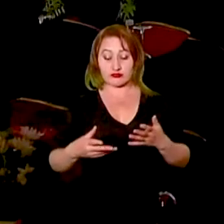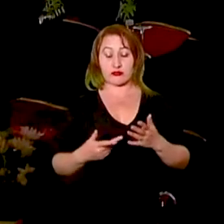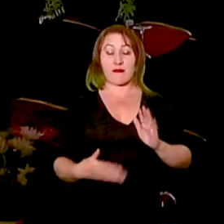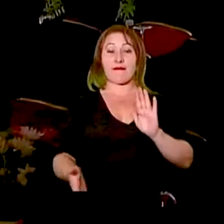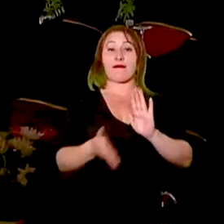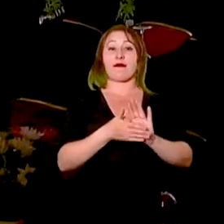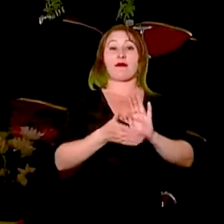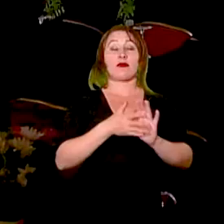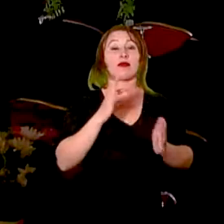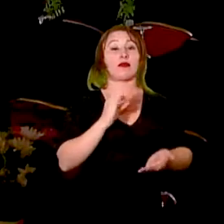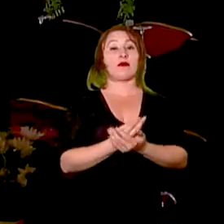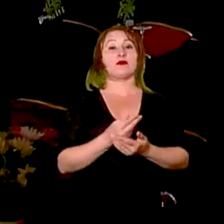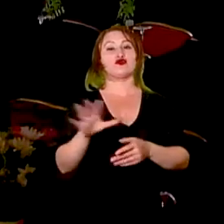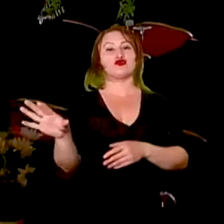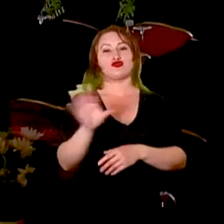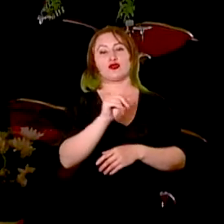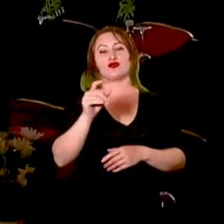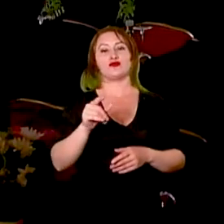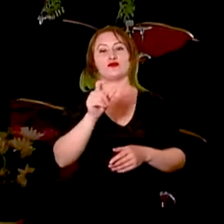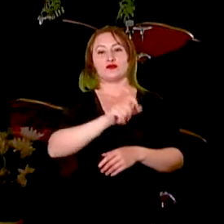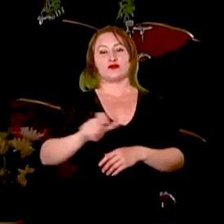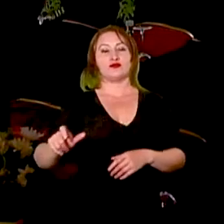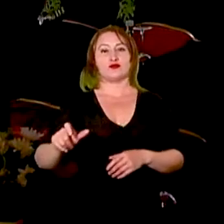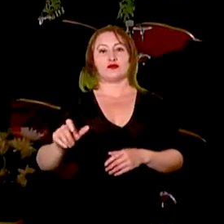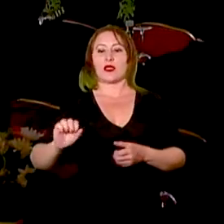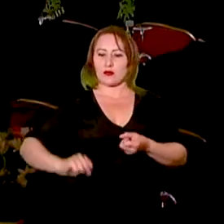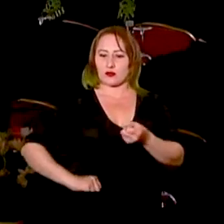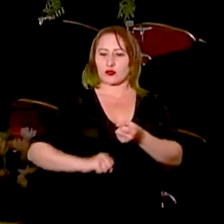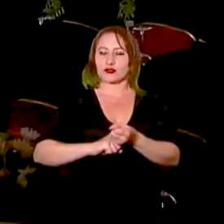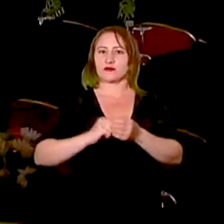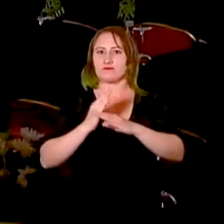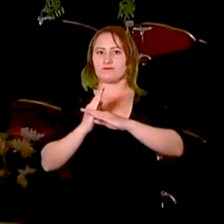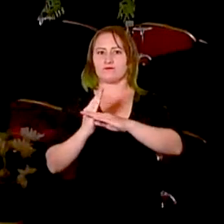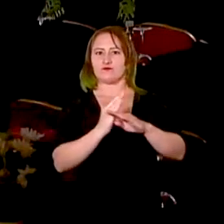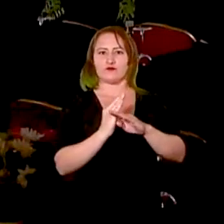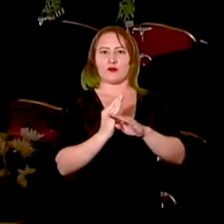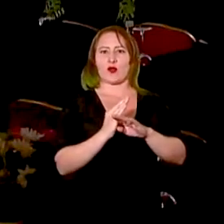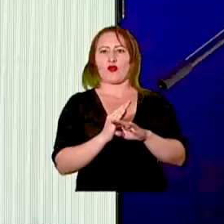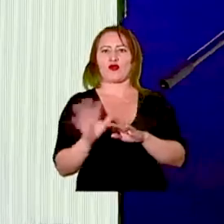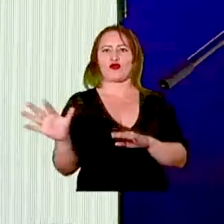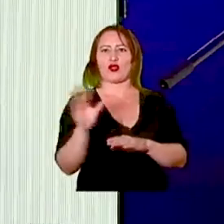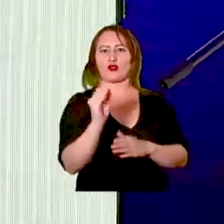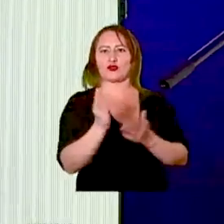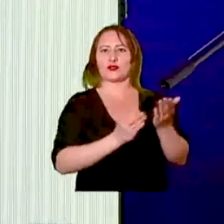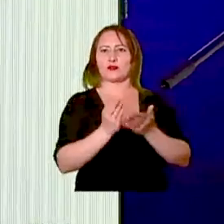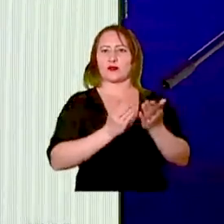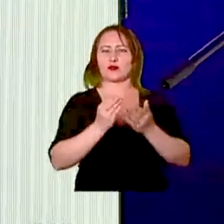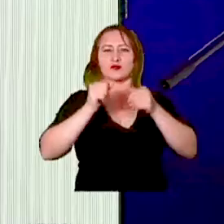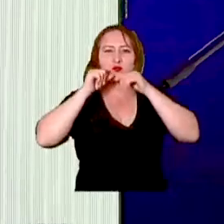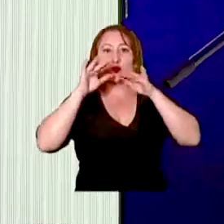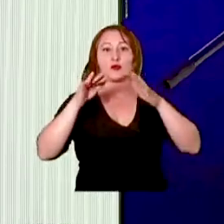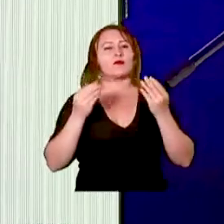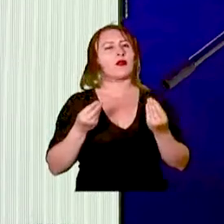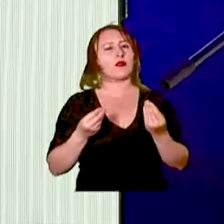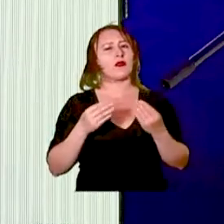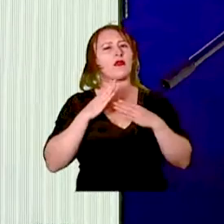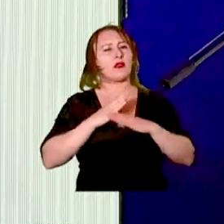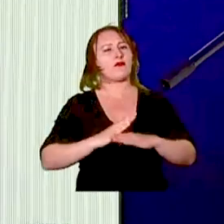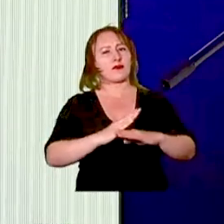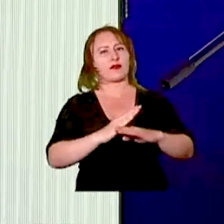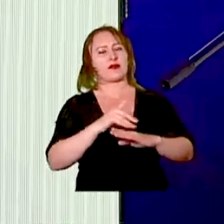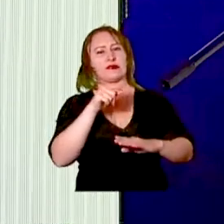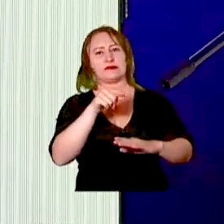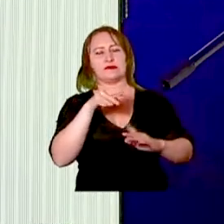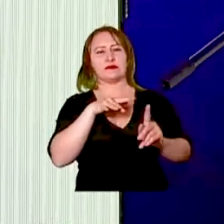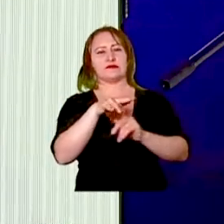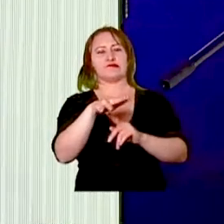los sujetos disciplinables y apoyar preventivamente también a todos los servidores públicos para evitar que tengan